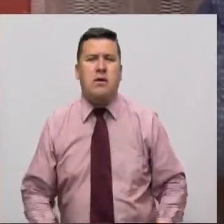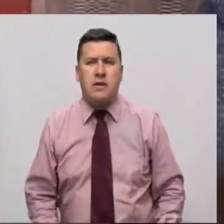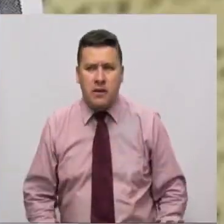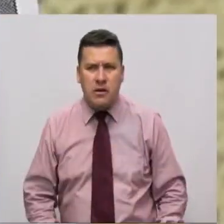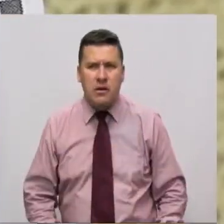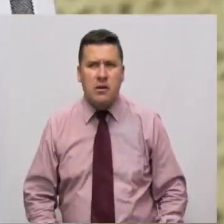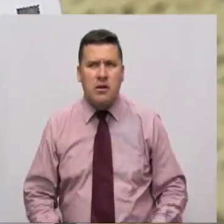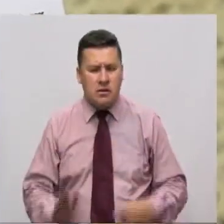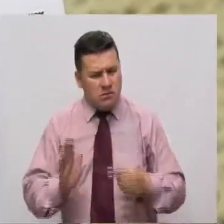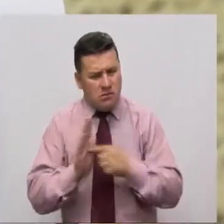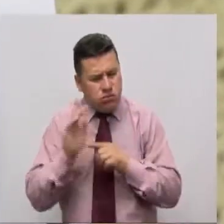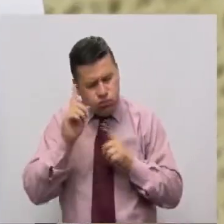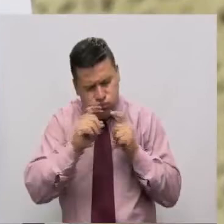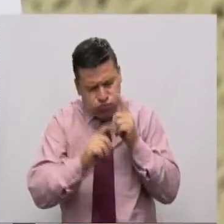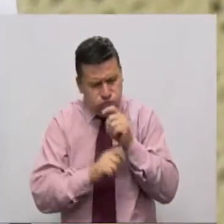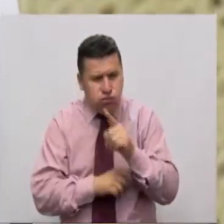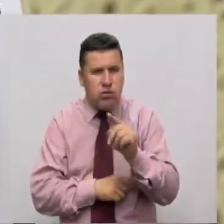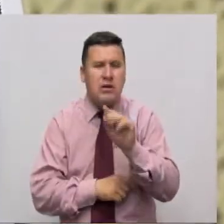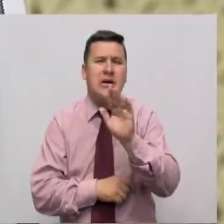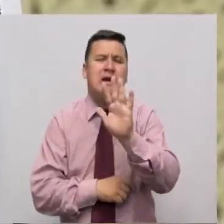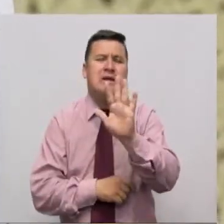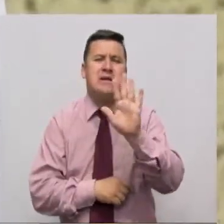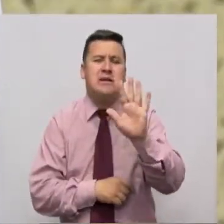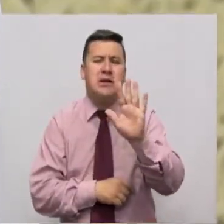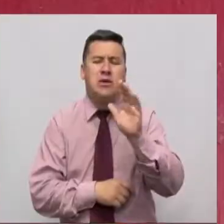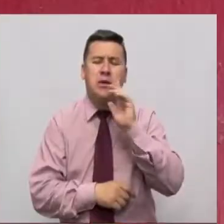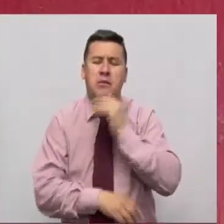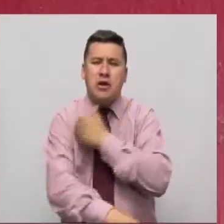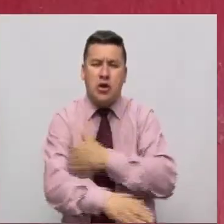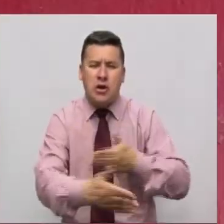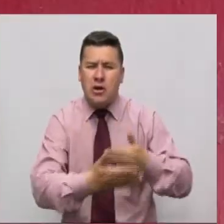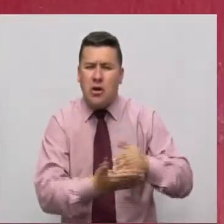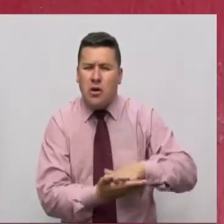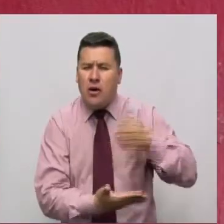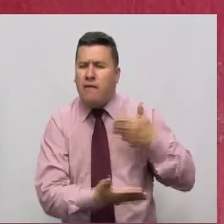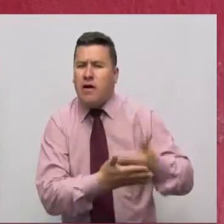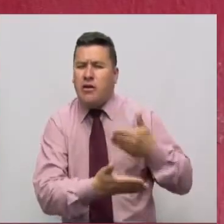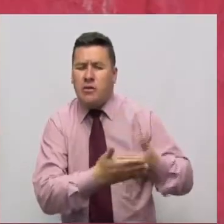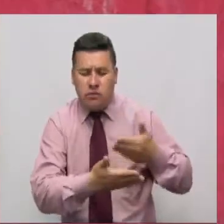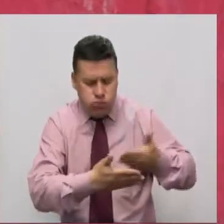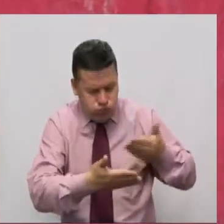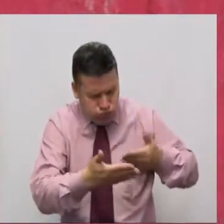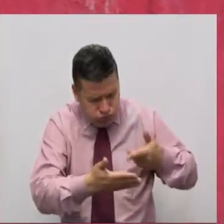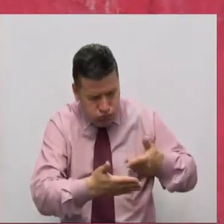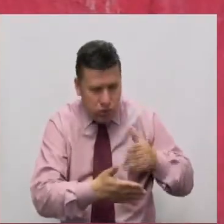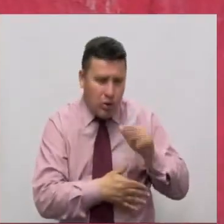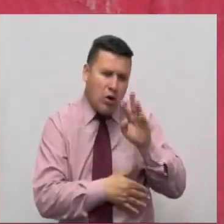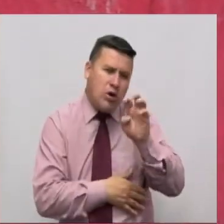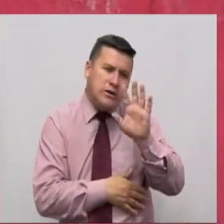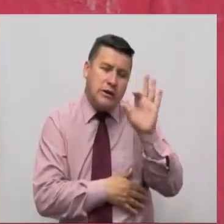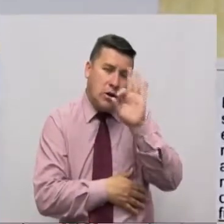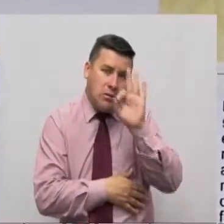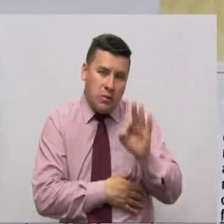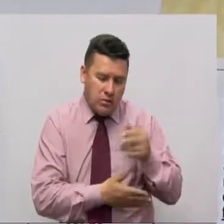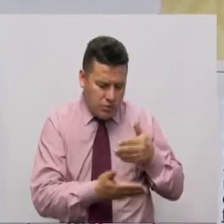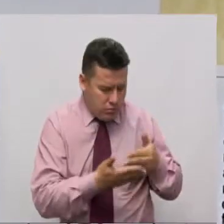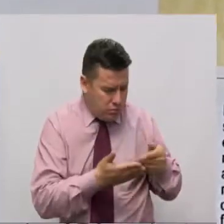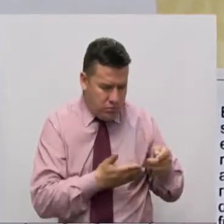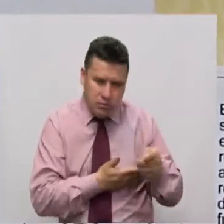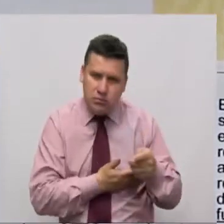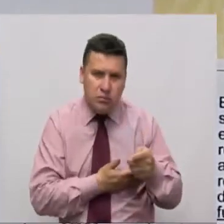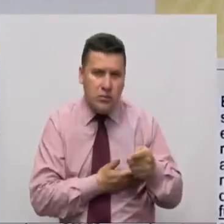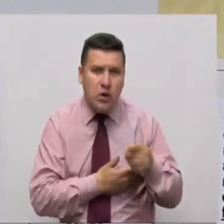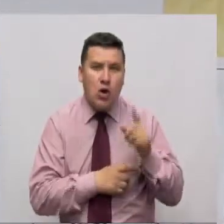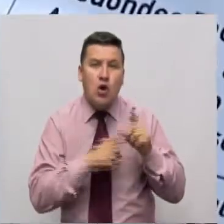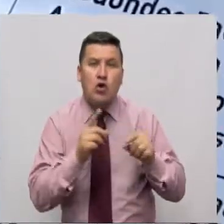pagar. Este hallazgo se dio después de analizar más de 56 millones de facturas de la energía y encontró que a un